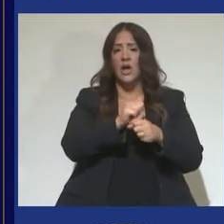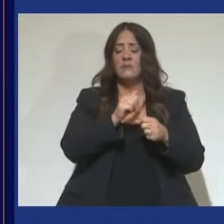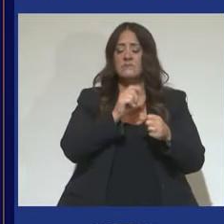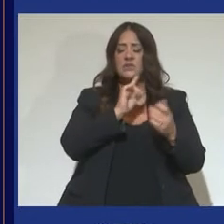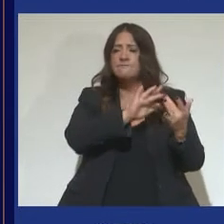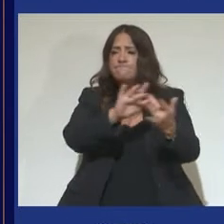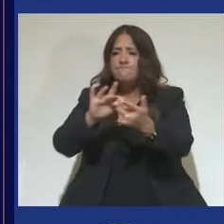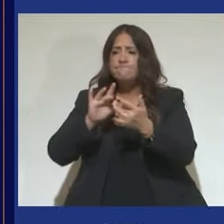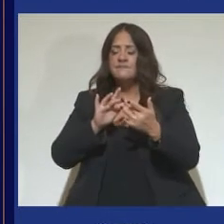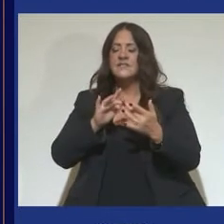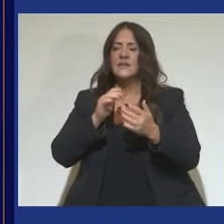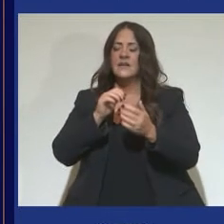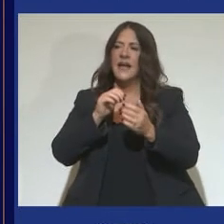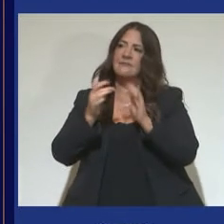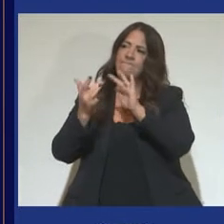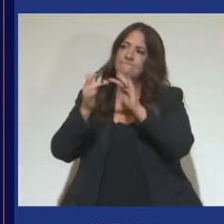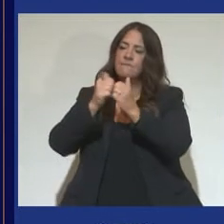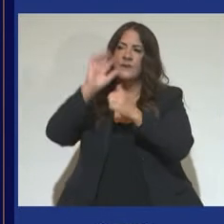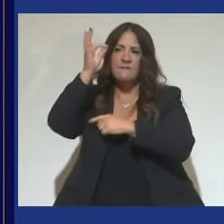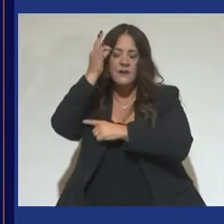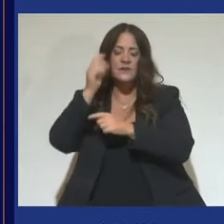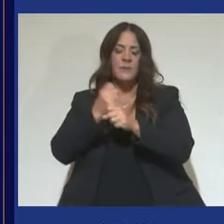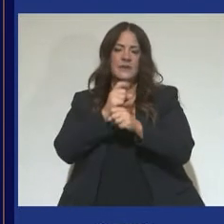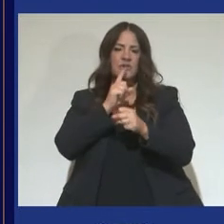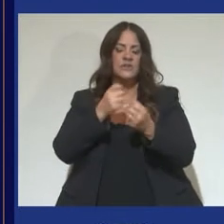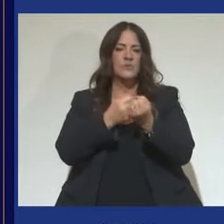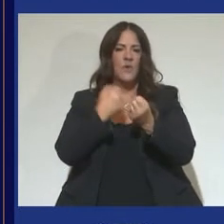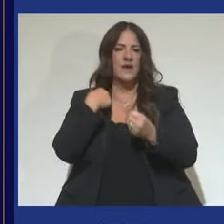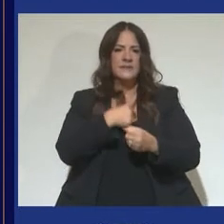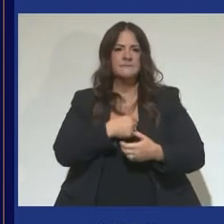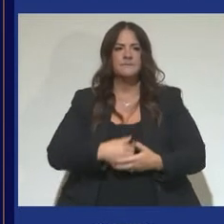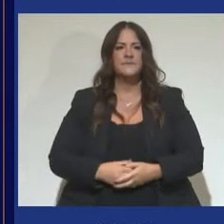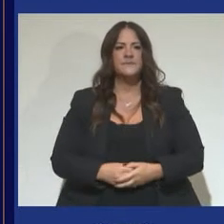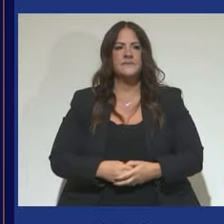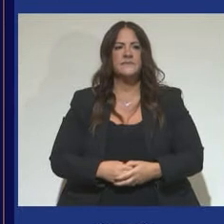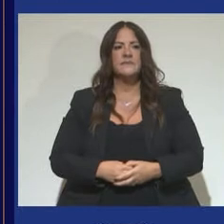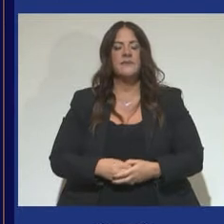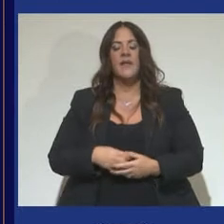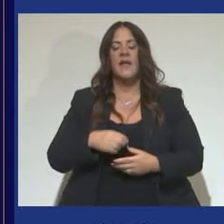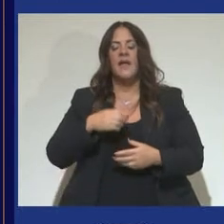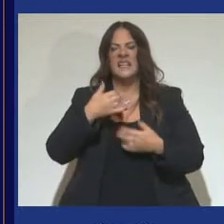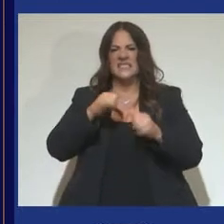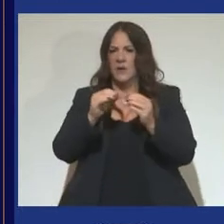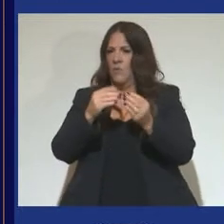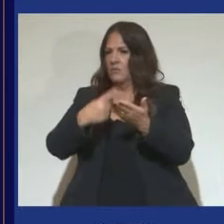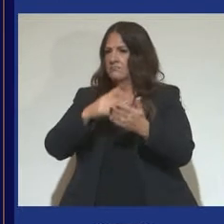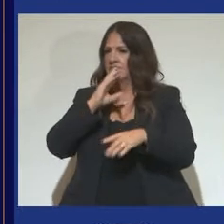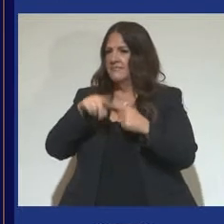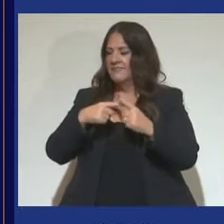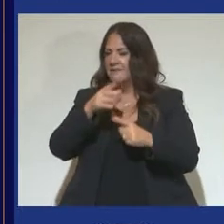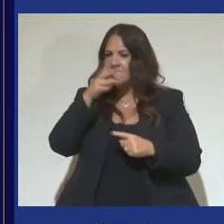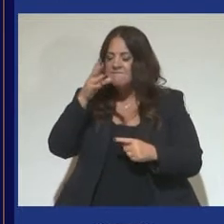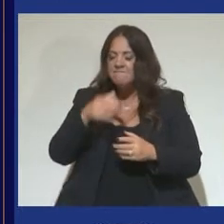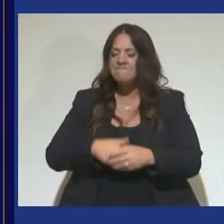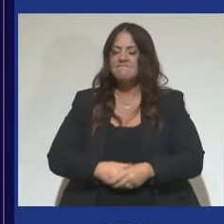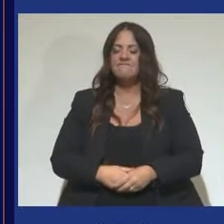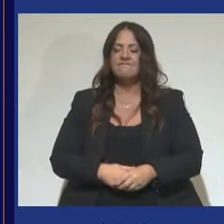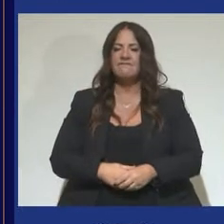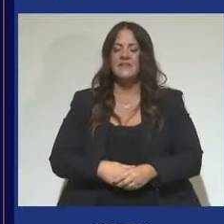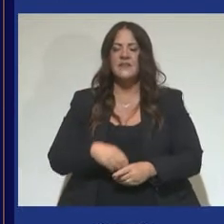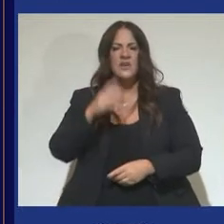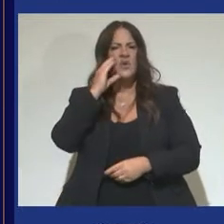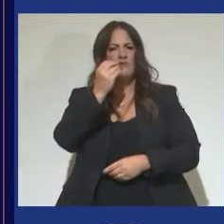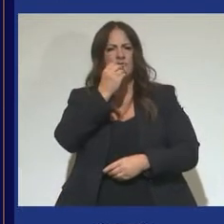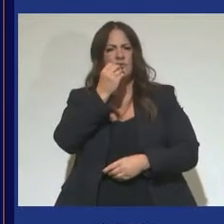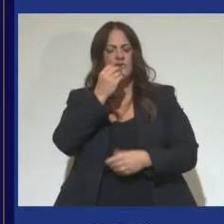preguntando cómo podemos hacer estas inversiones de manera sabia y hablando de la agricultura tenemos unas cuantas transparencias más es